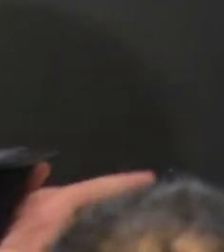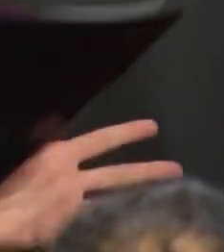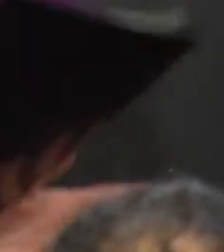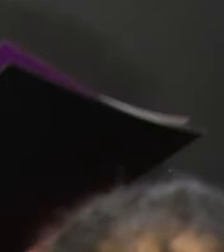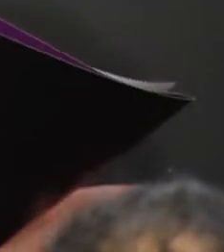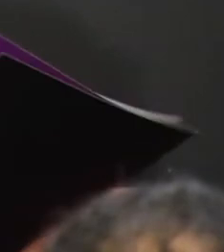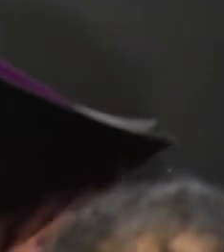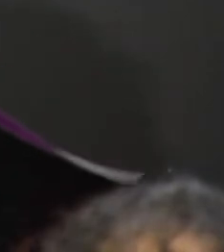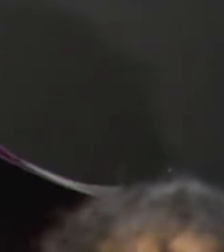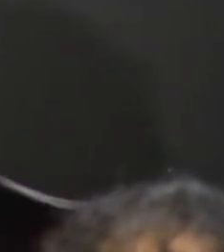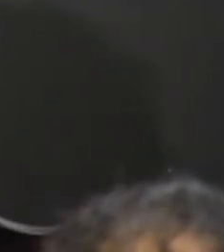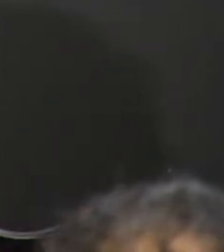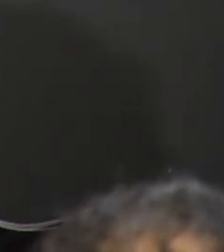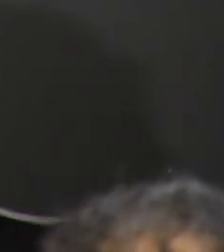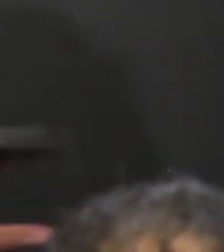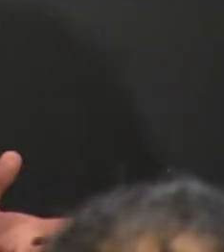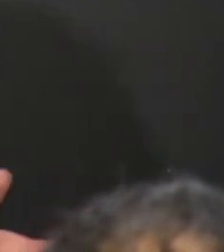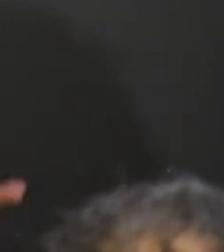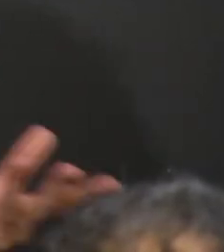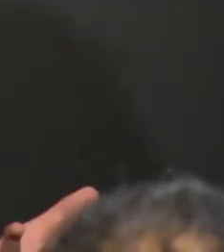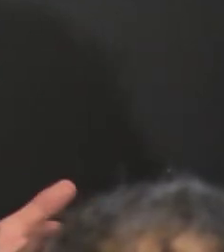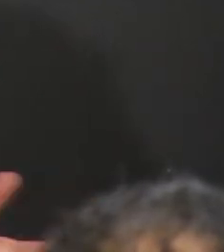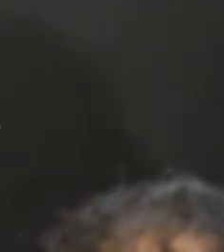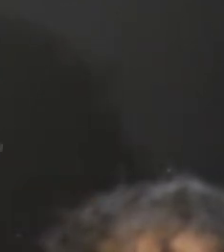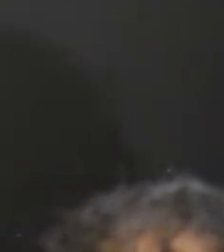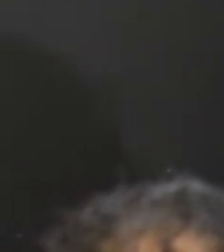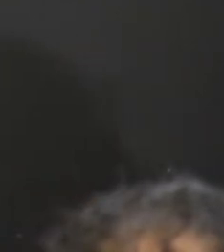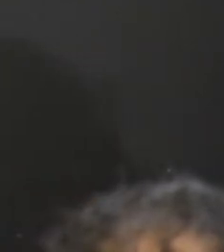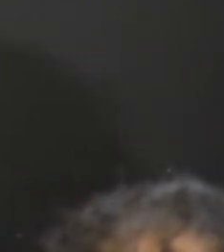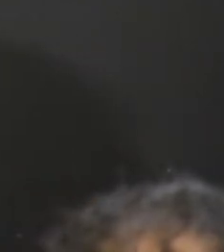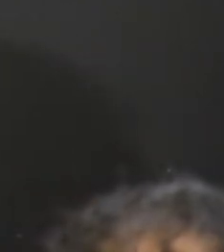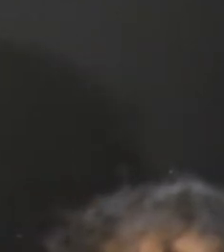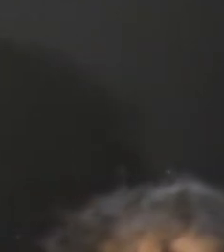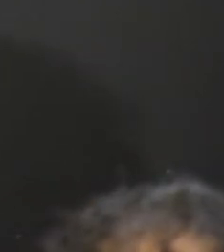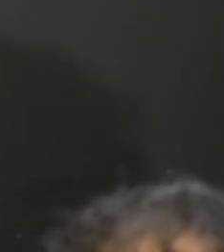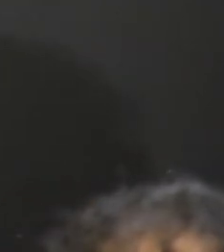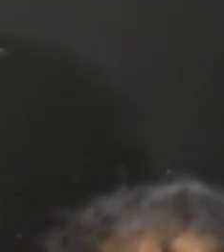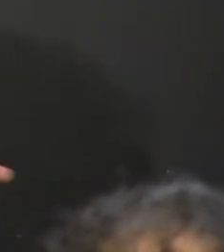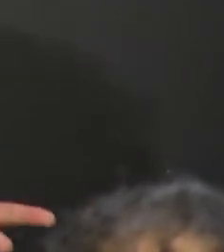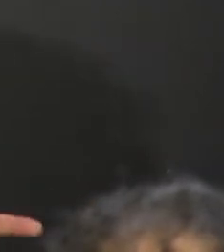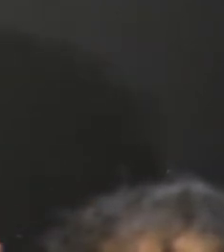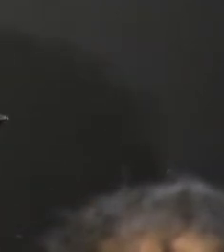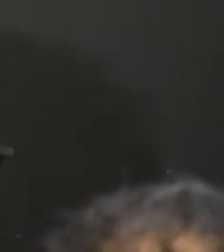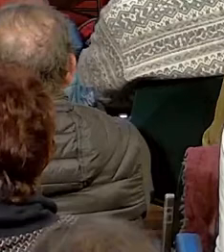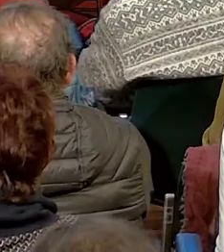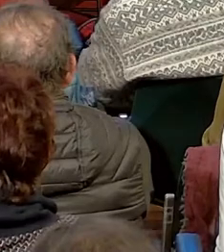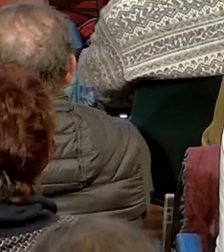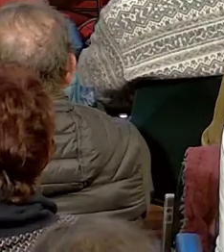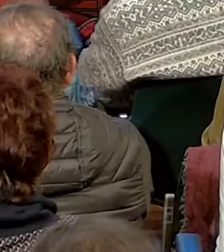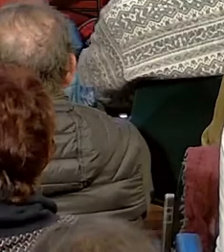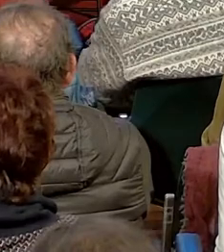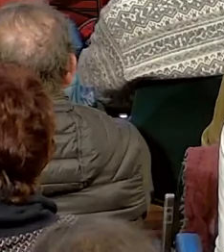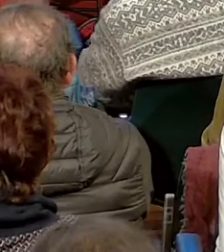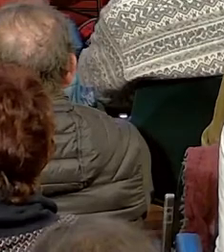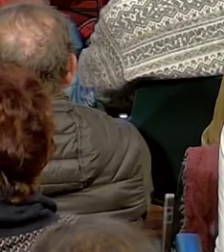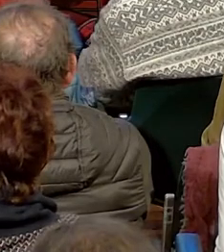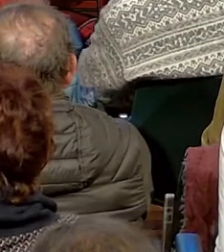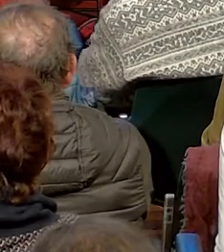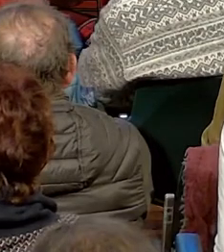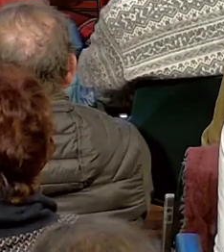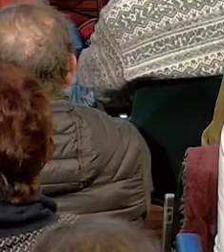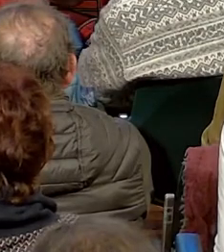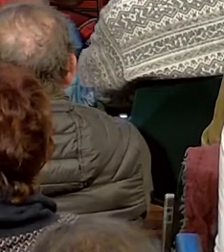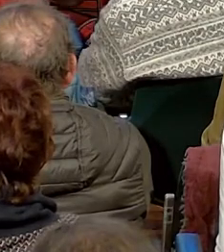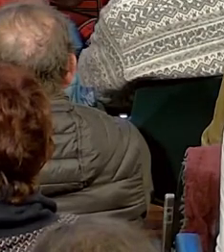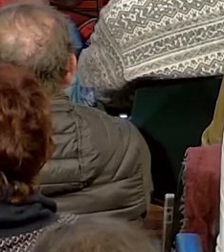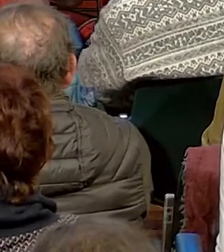pois xa desde hai séculos, como vimos, en especial pois a partir da represión que se aplicou tras o golpe